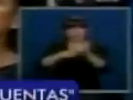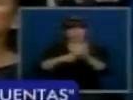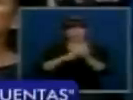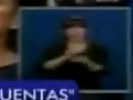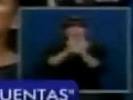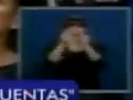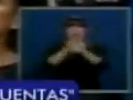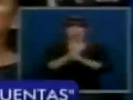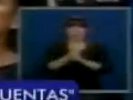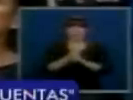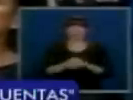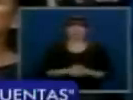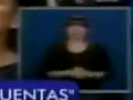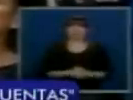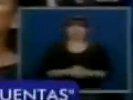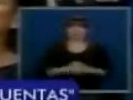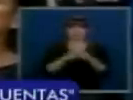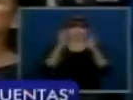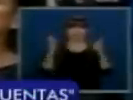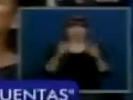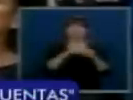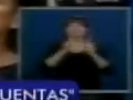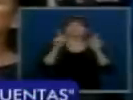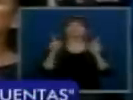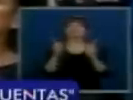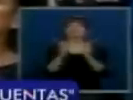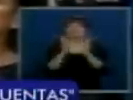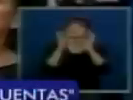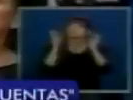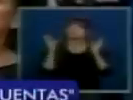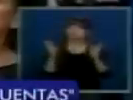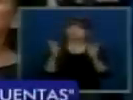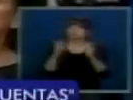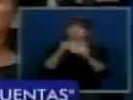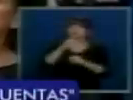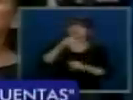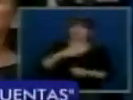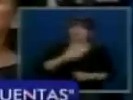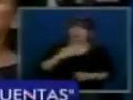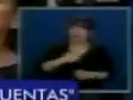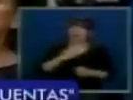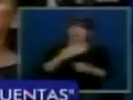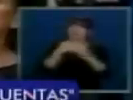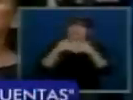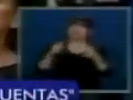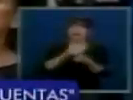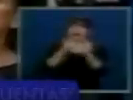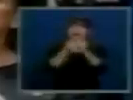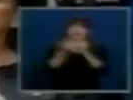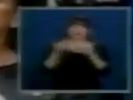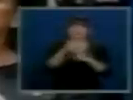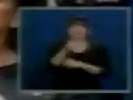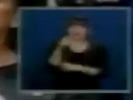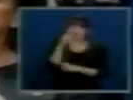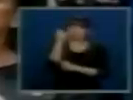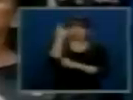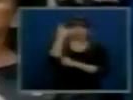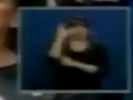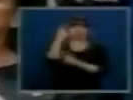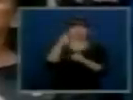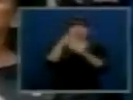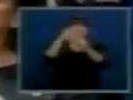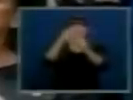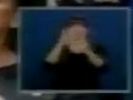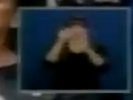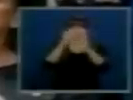drásticas. Sin embargo, muchos de quienes reclaman y predican el cambio no siempre comprenden sus alcances, ni